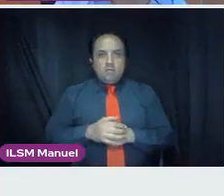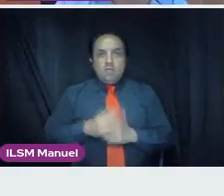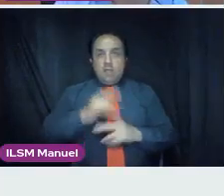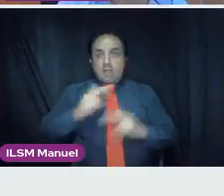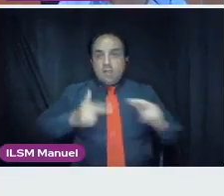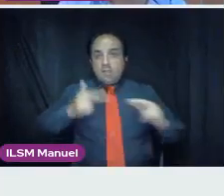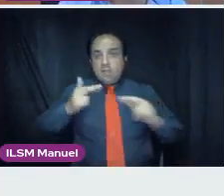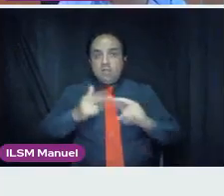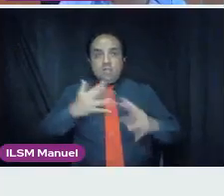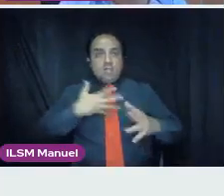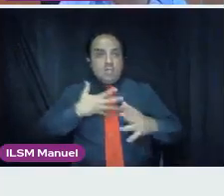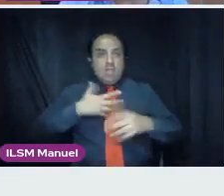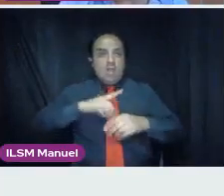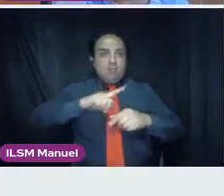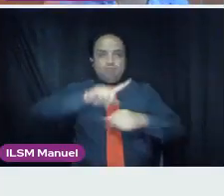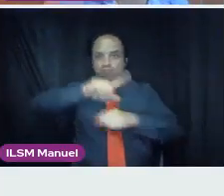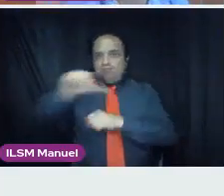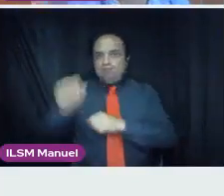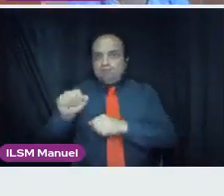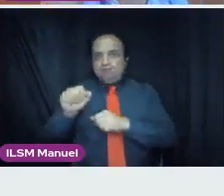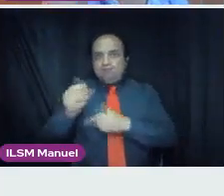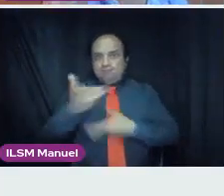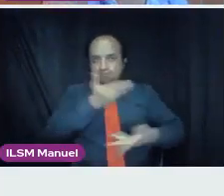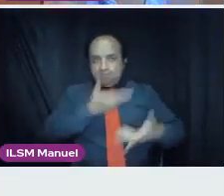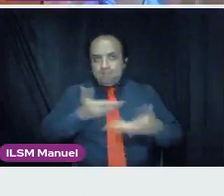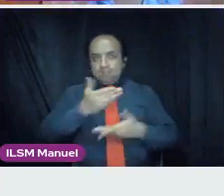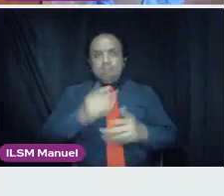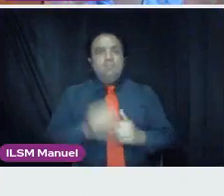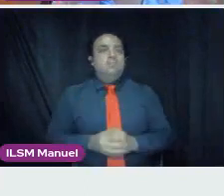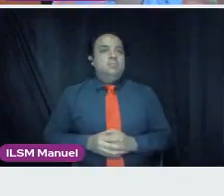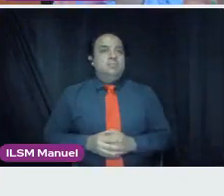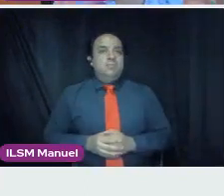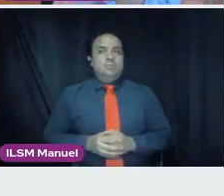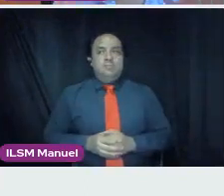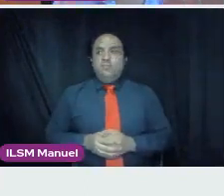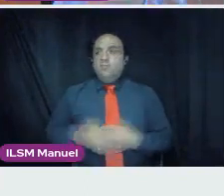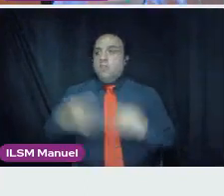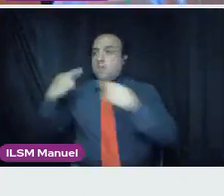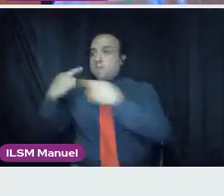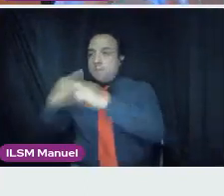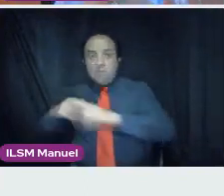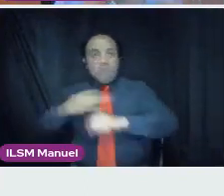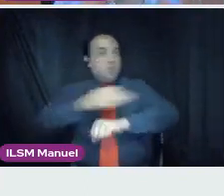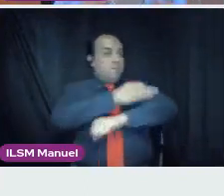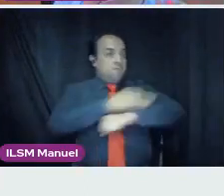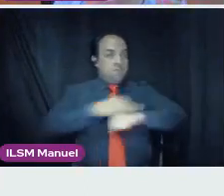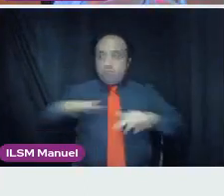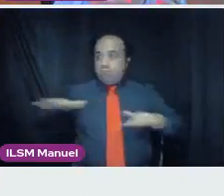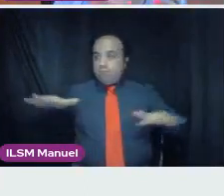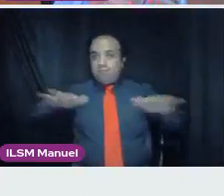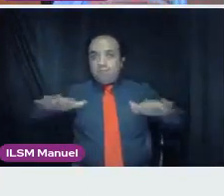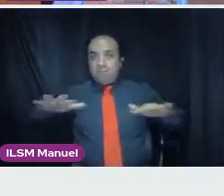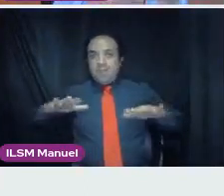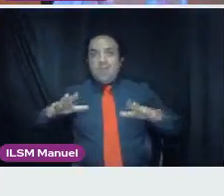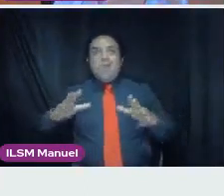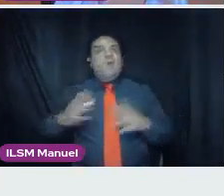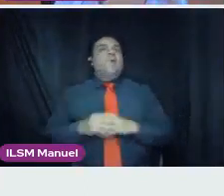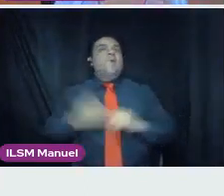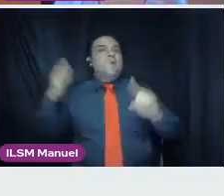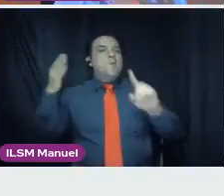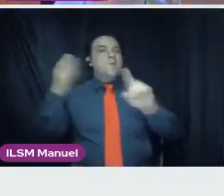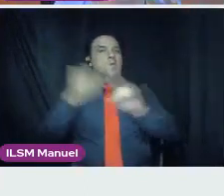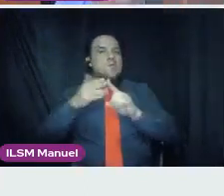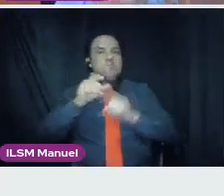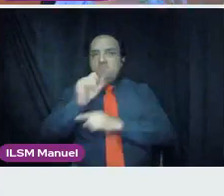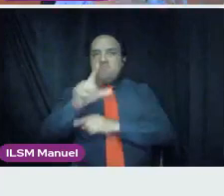posteriormente. Para ello, los docentes y las familias tienen un objetivo en común, este objetivo